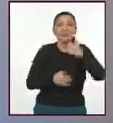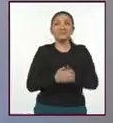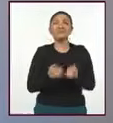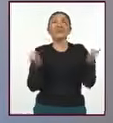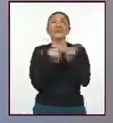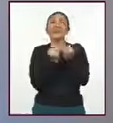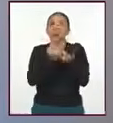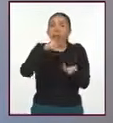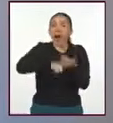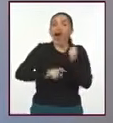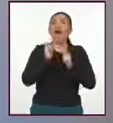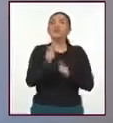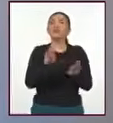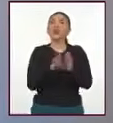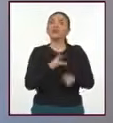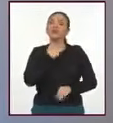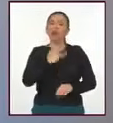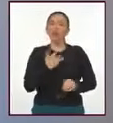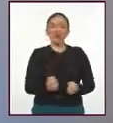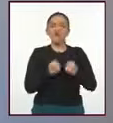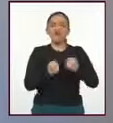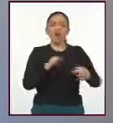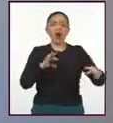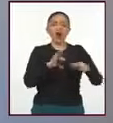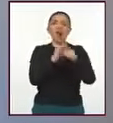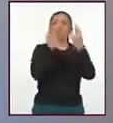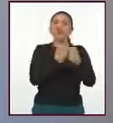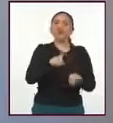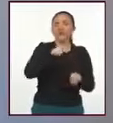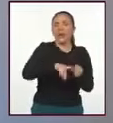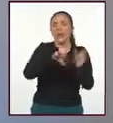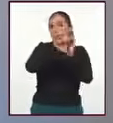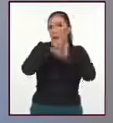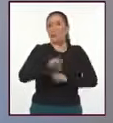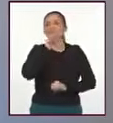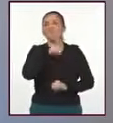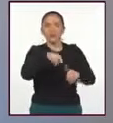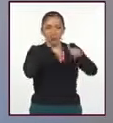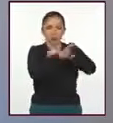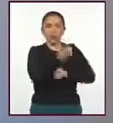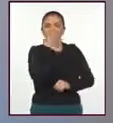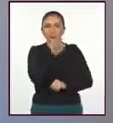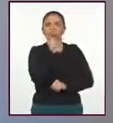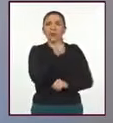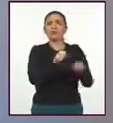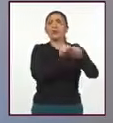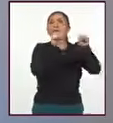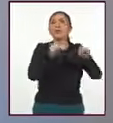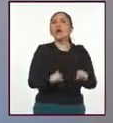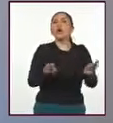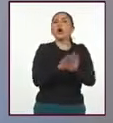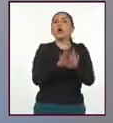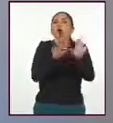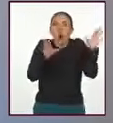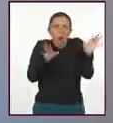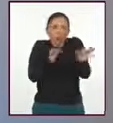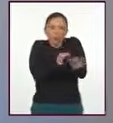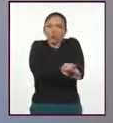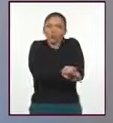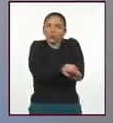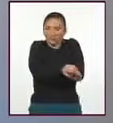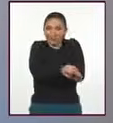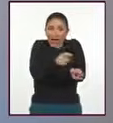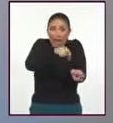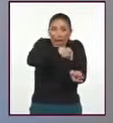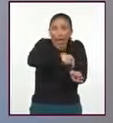el tejido social. En la misma escuela podríamos decir, es un sistema en miniatura, pero es como si tuviéramos una sociedad en